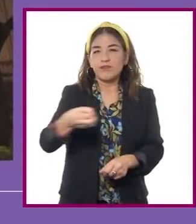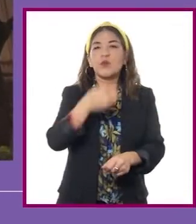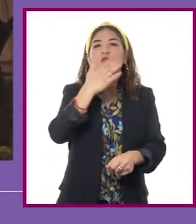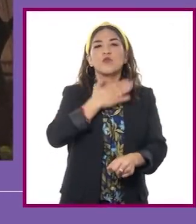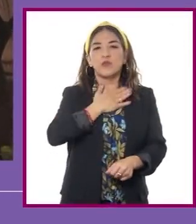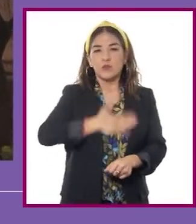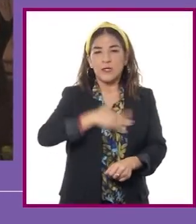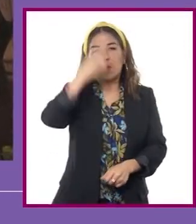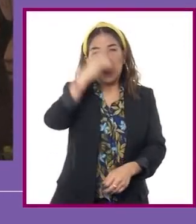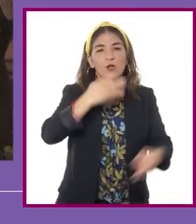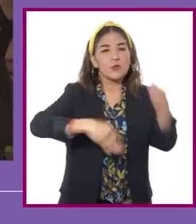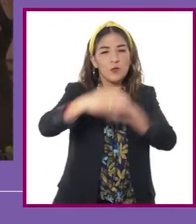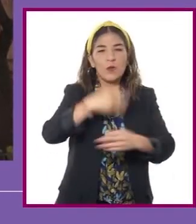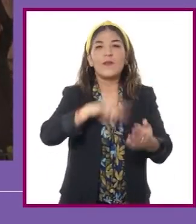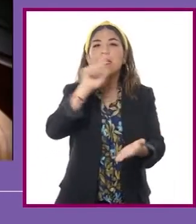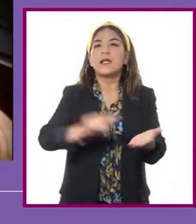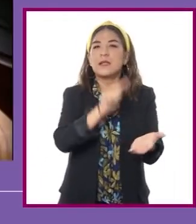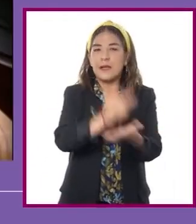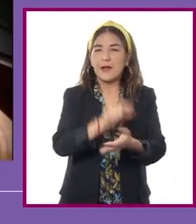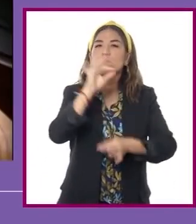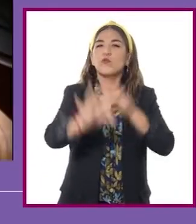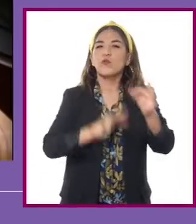se cumplan las citadas leyes.